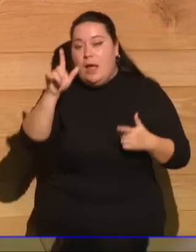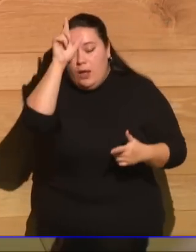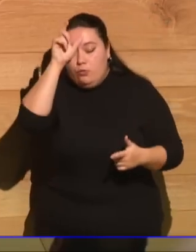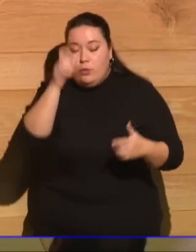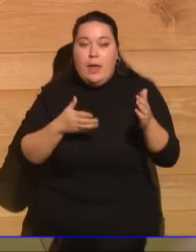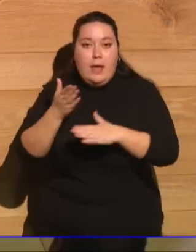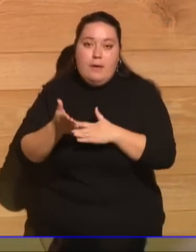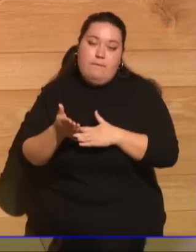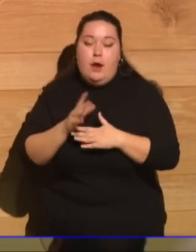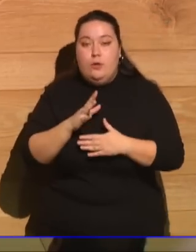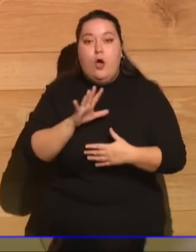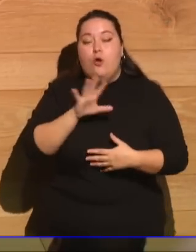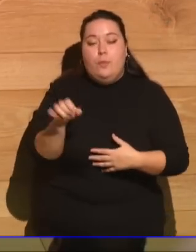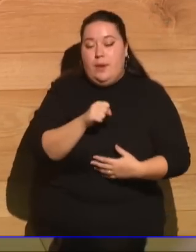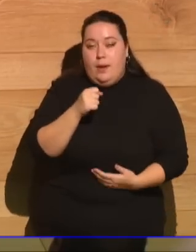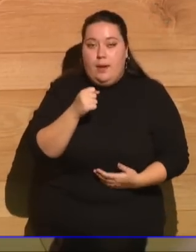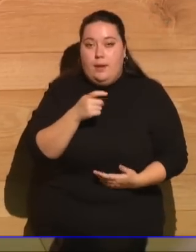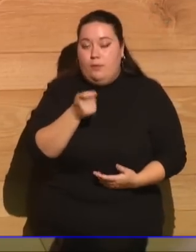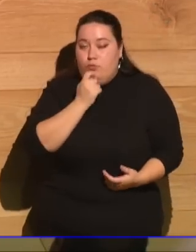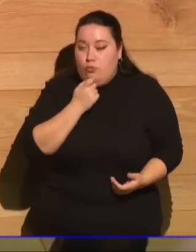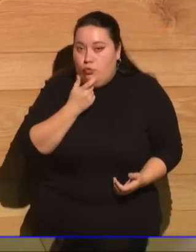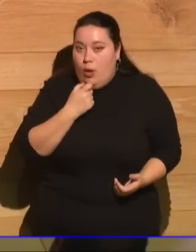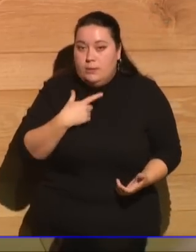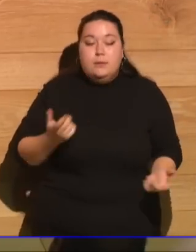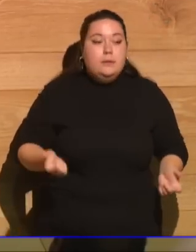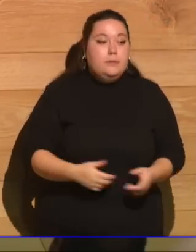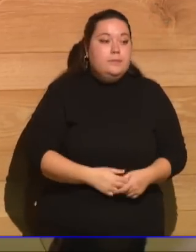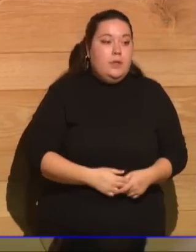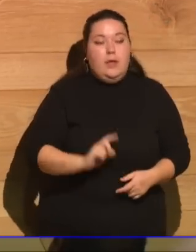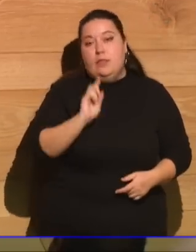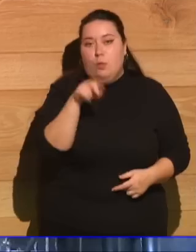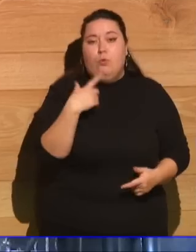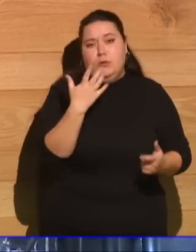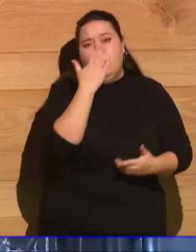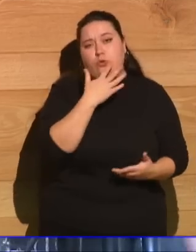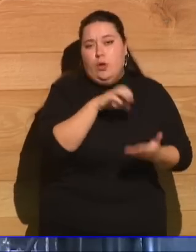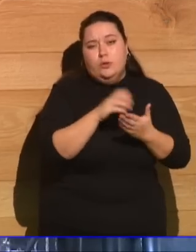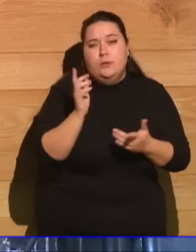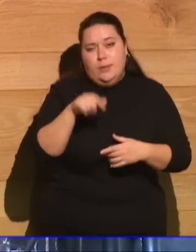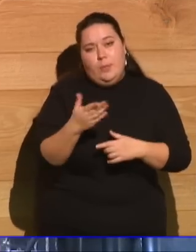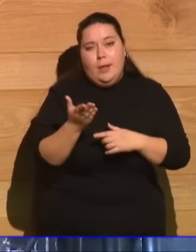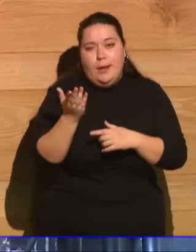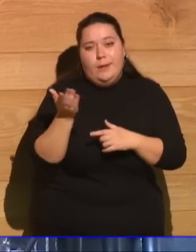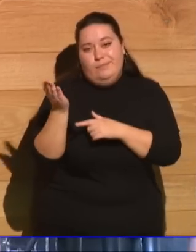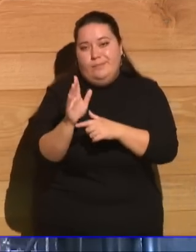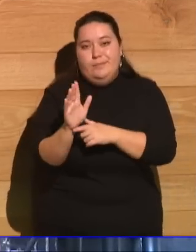madres. Luego Arturo. la ponían en los, como Yo Cristina F, luego lo ponían también en los colegios. También, sí. Hay un señor que se